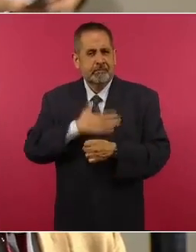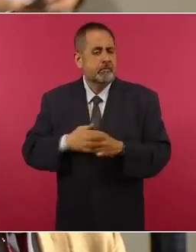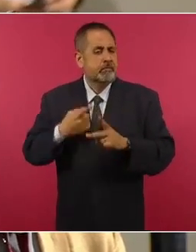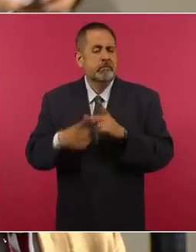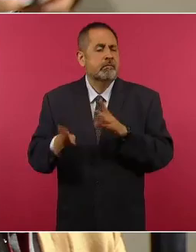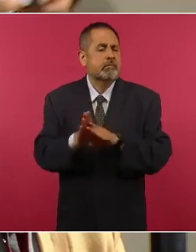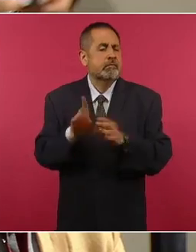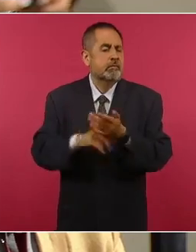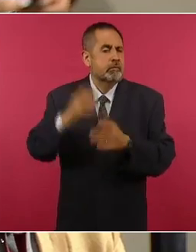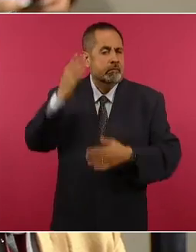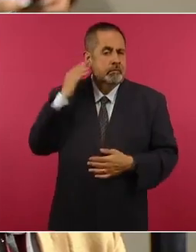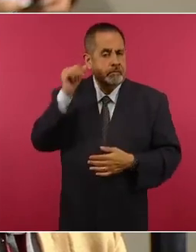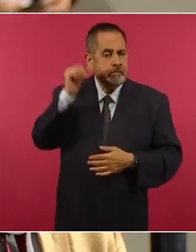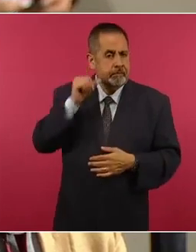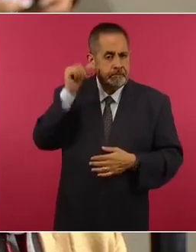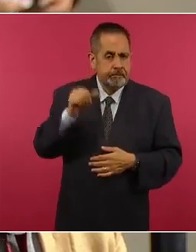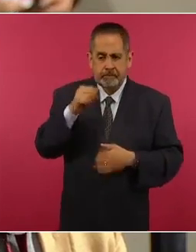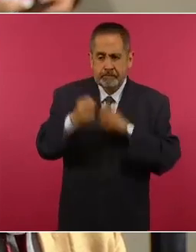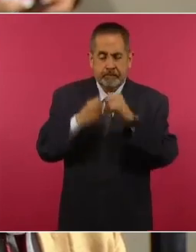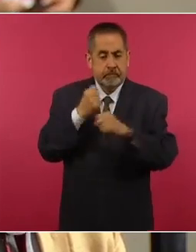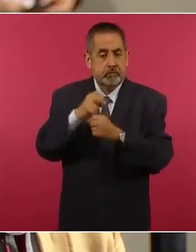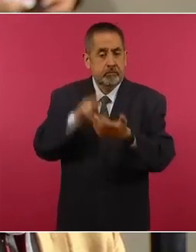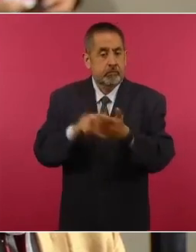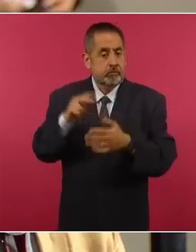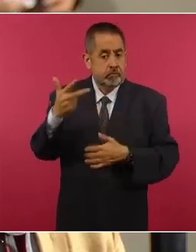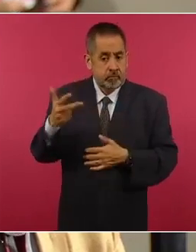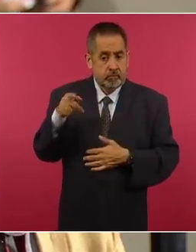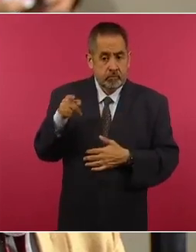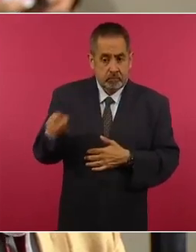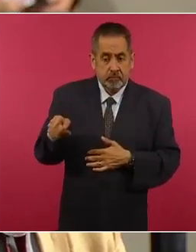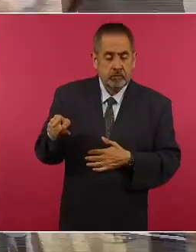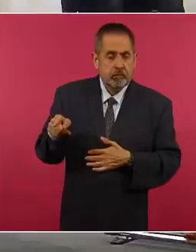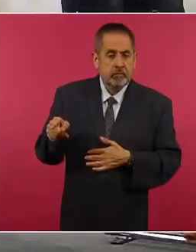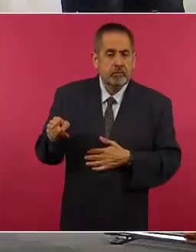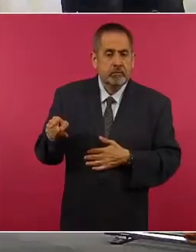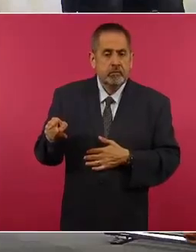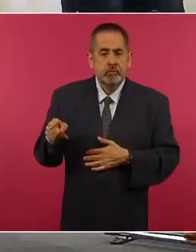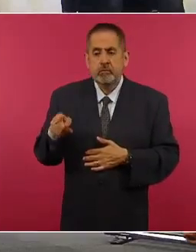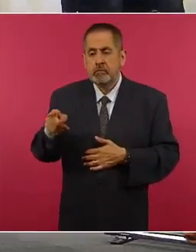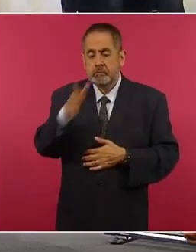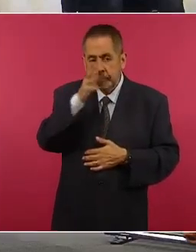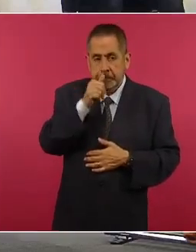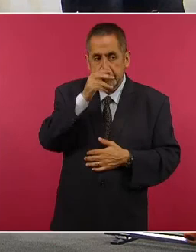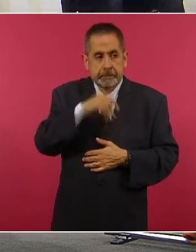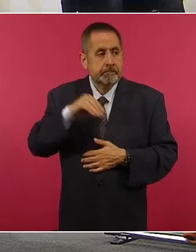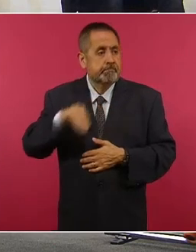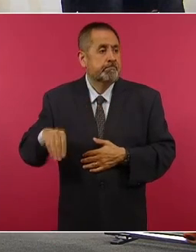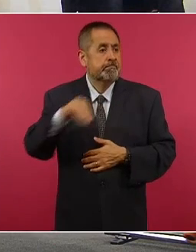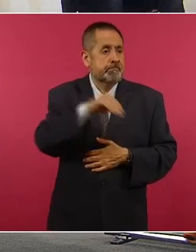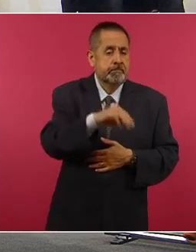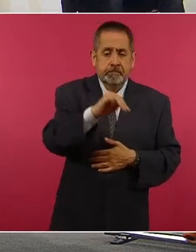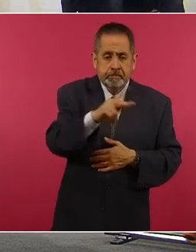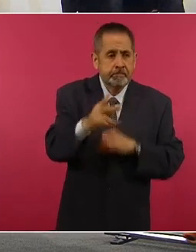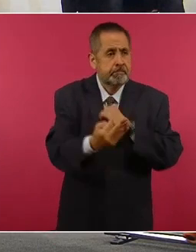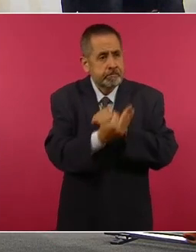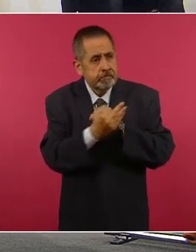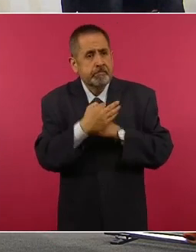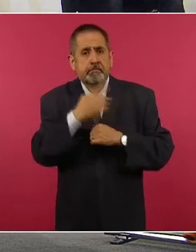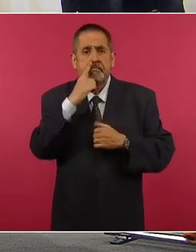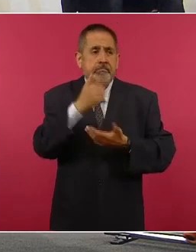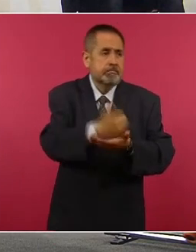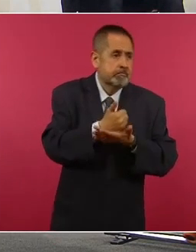el mes de abril del año 2008. Desde entonces ha sido su peregrinar en ministerios públicos,